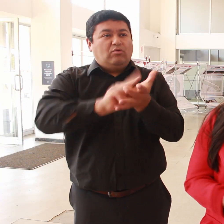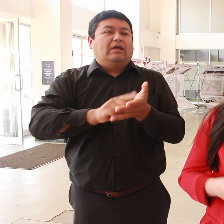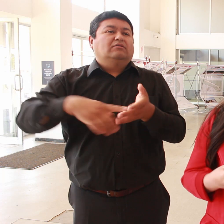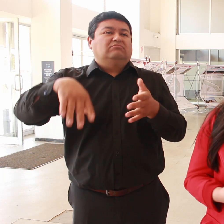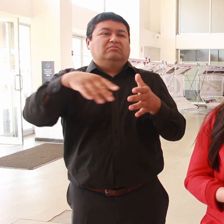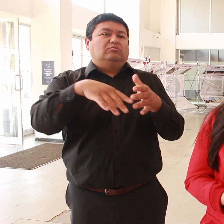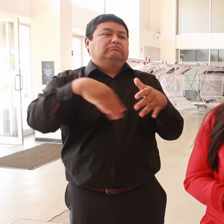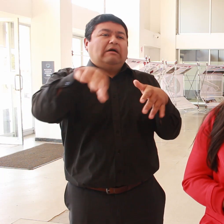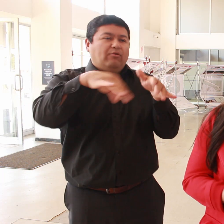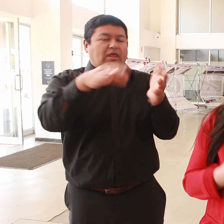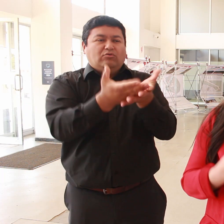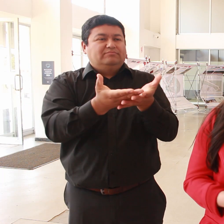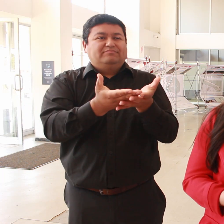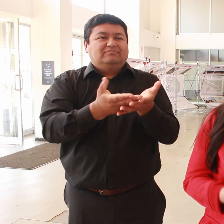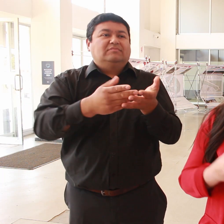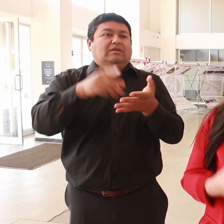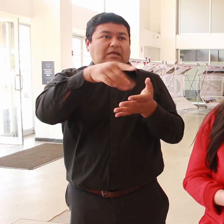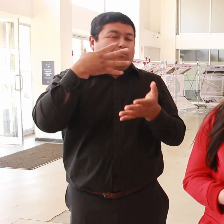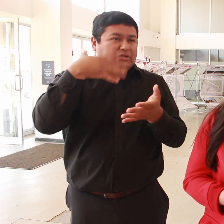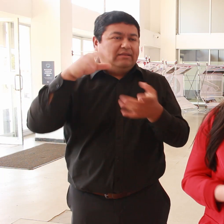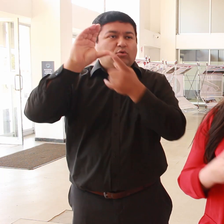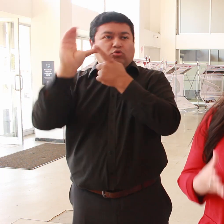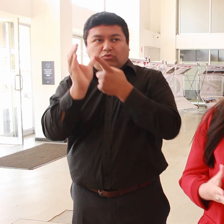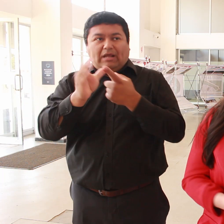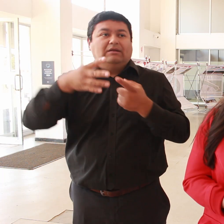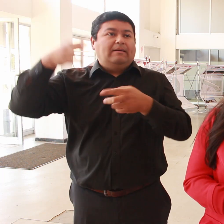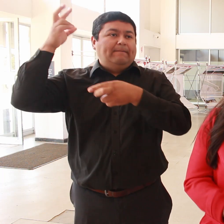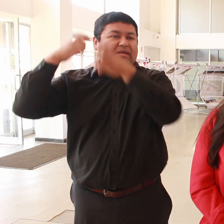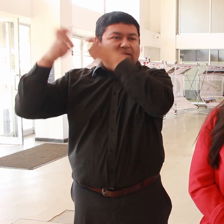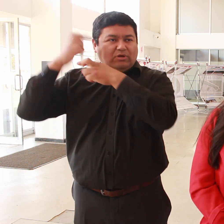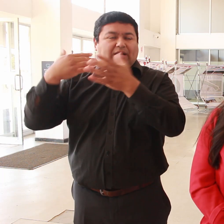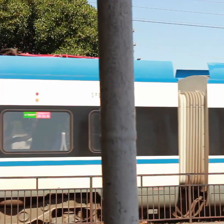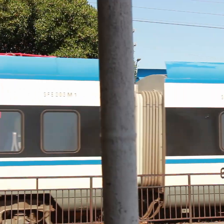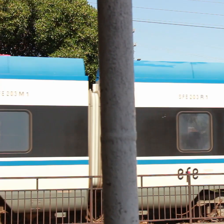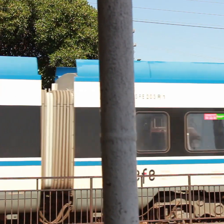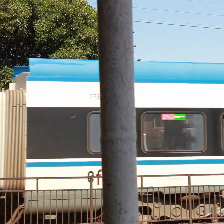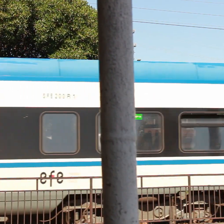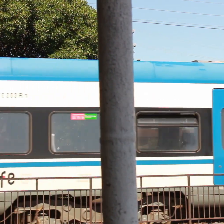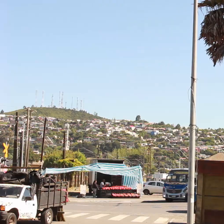abandonados y sobre todo que tienen valor cultural, patrimonial y medioambientalmente.